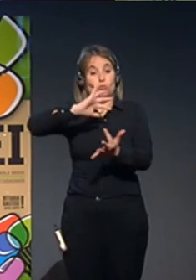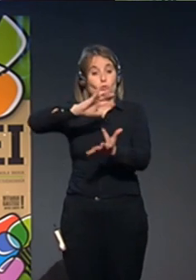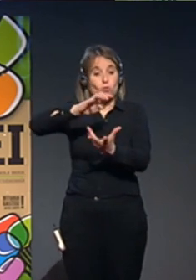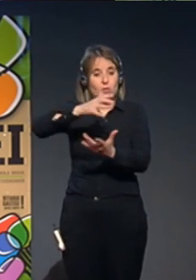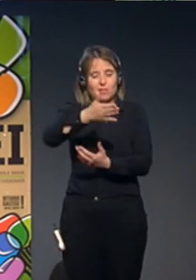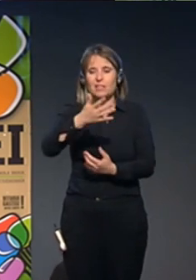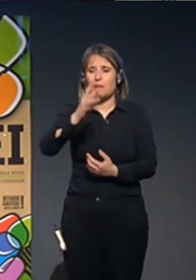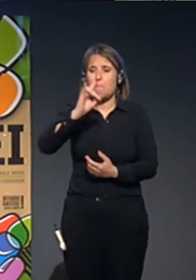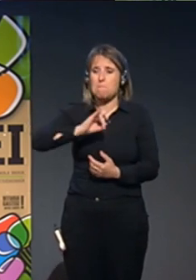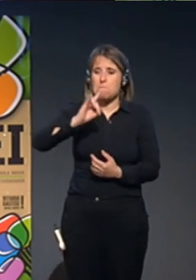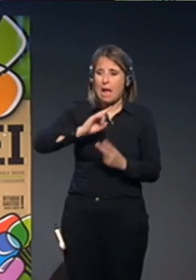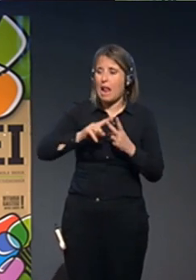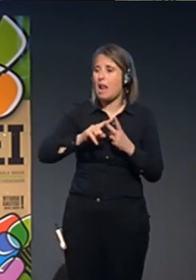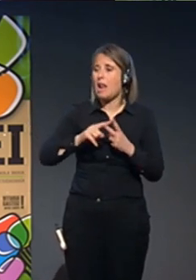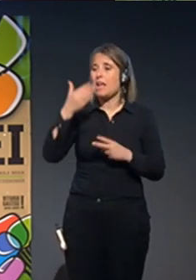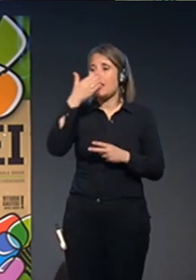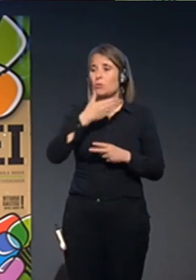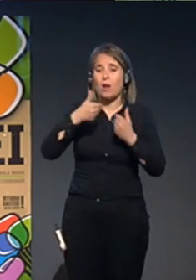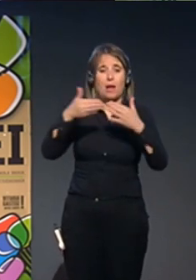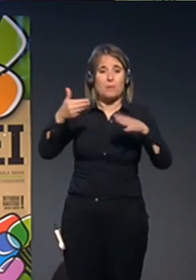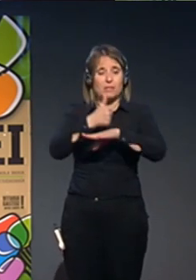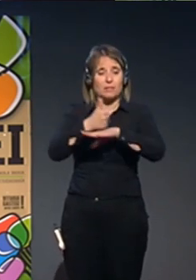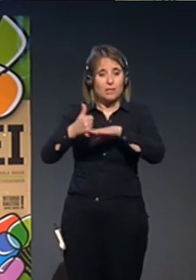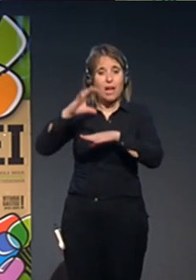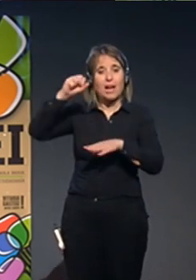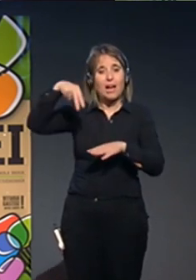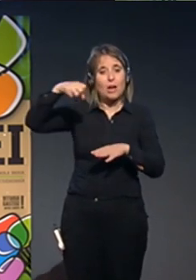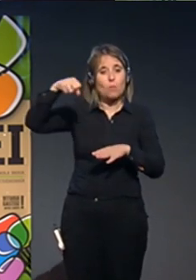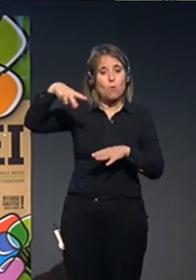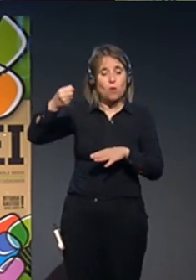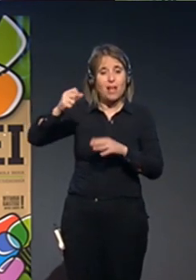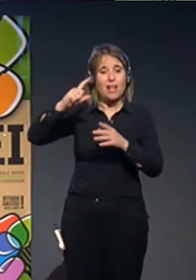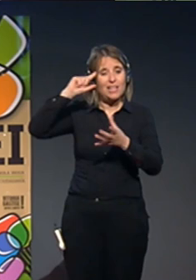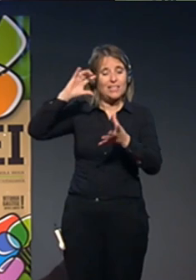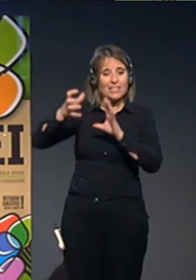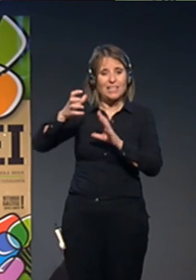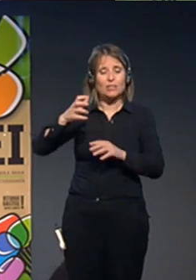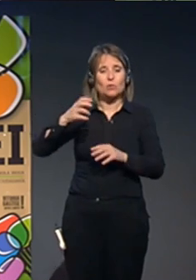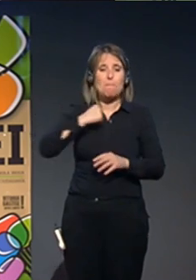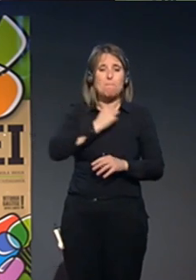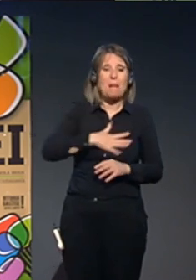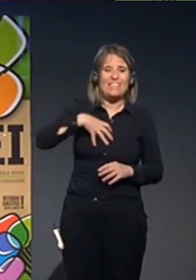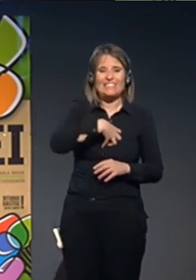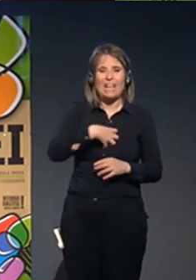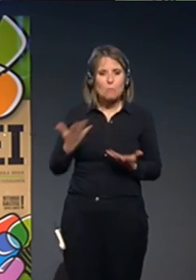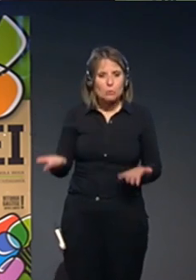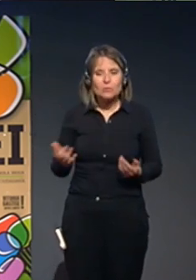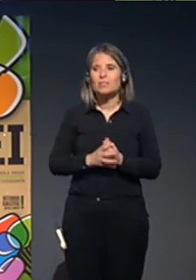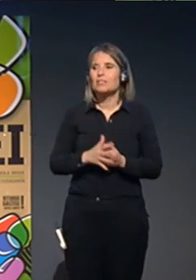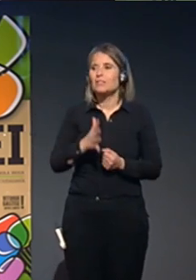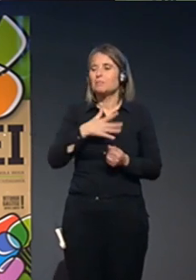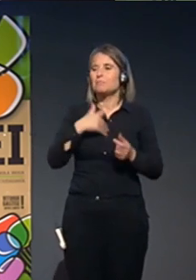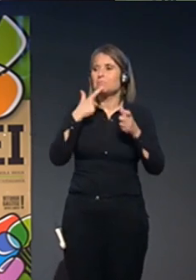de que estamos mal tuvimos en la escuela abierta la ciudadanía a Marta Carmona que psiquiatra y nos hablaba tiene un libro que se llama mal Estamos que habla de que cada